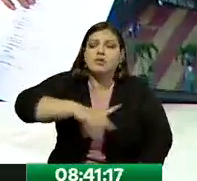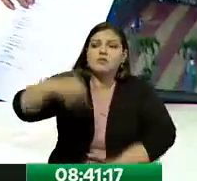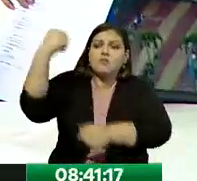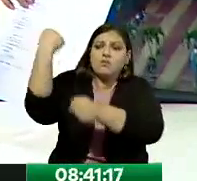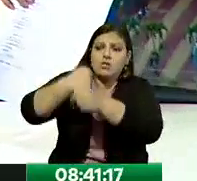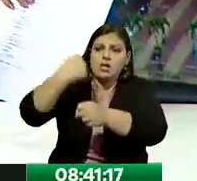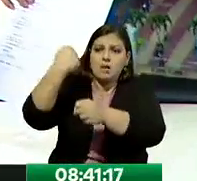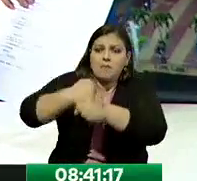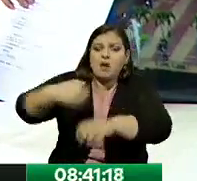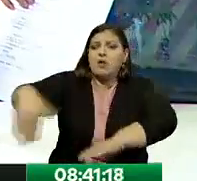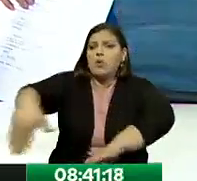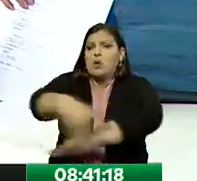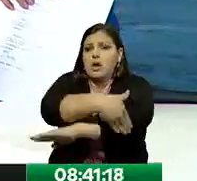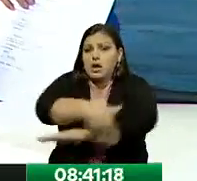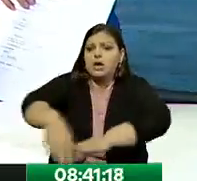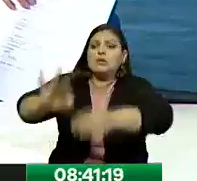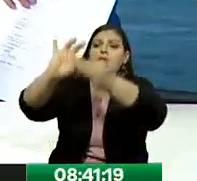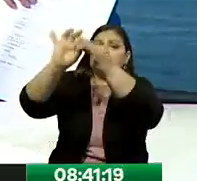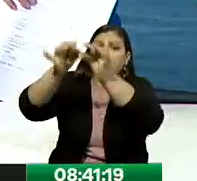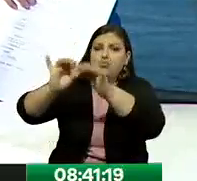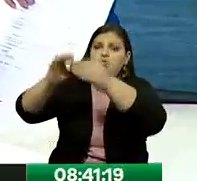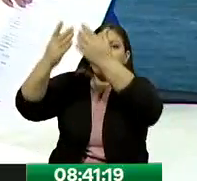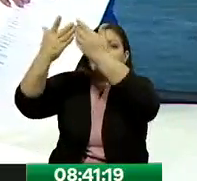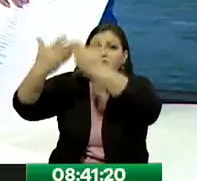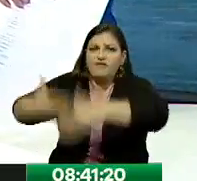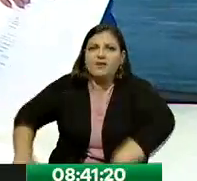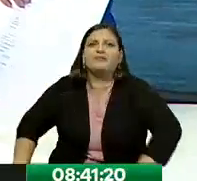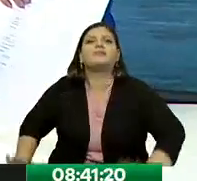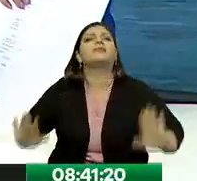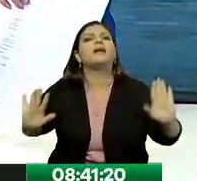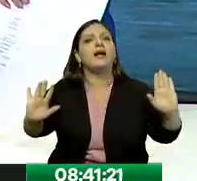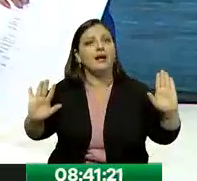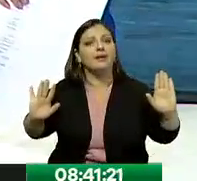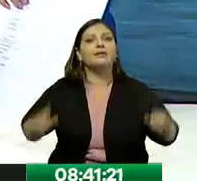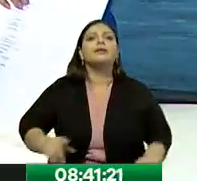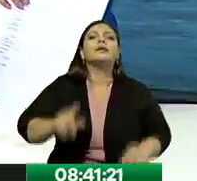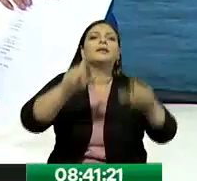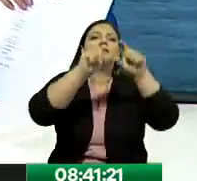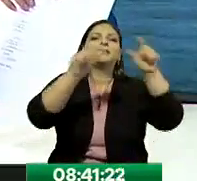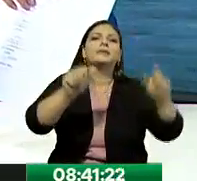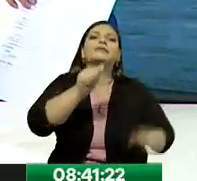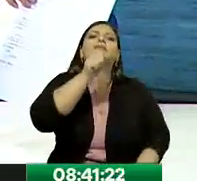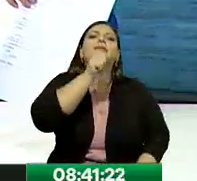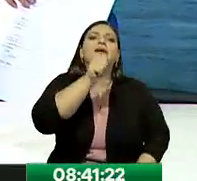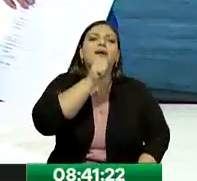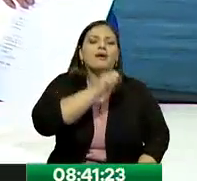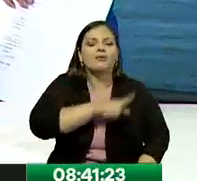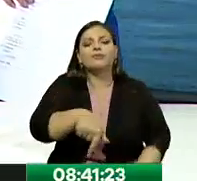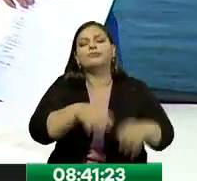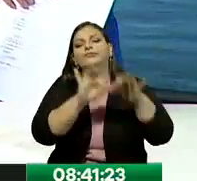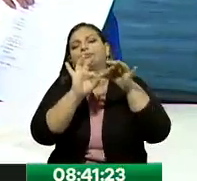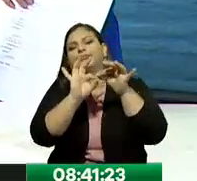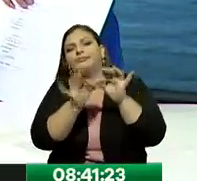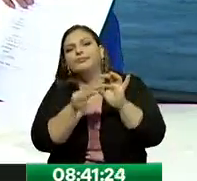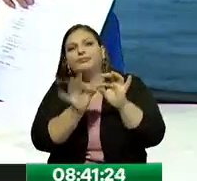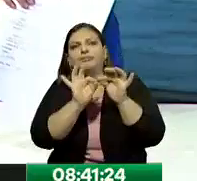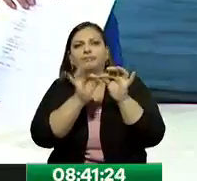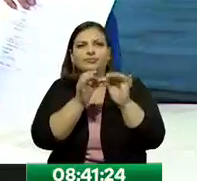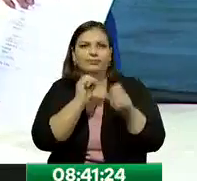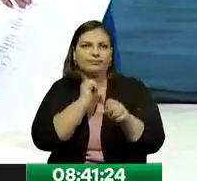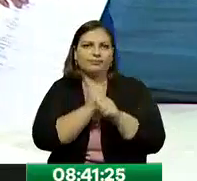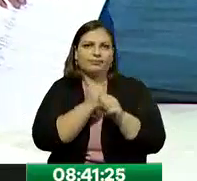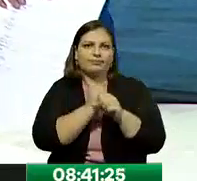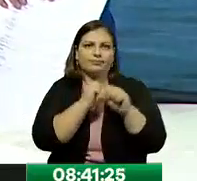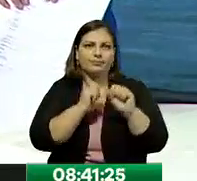es un perjuicio no solamente para nosotros que estamos en este sector sino para las más de 3.000 familias que somos en la cooperativa 'san francisco' y más